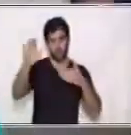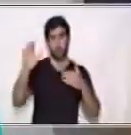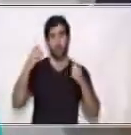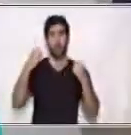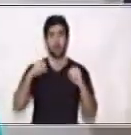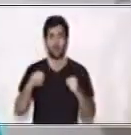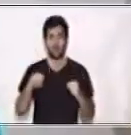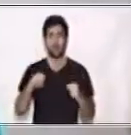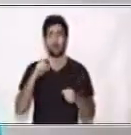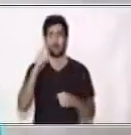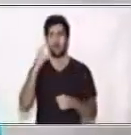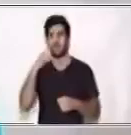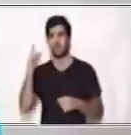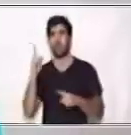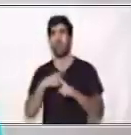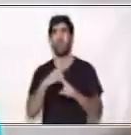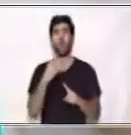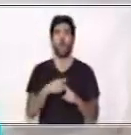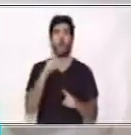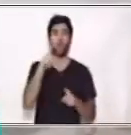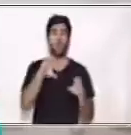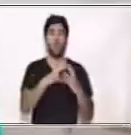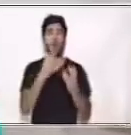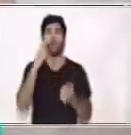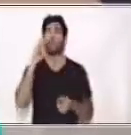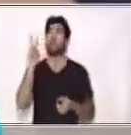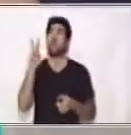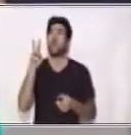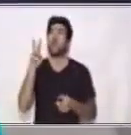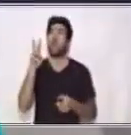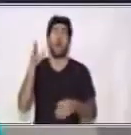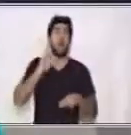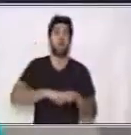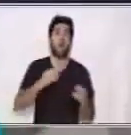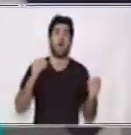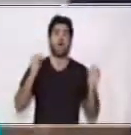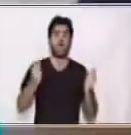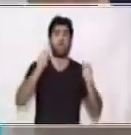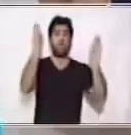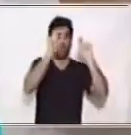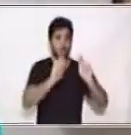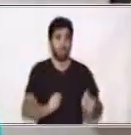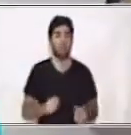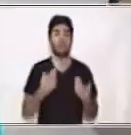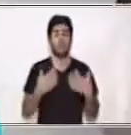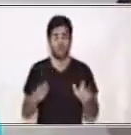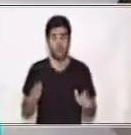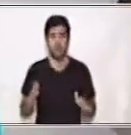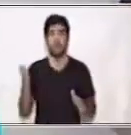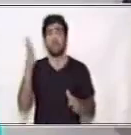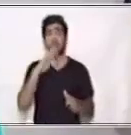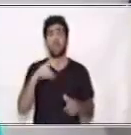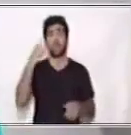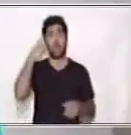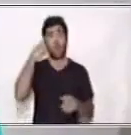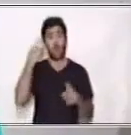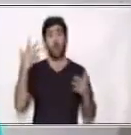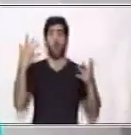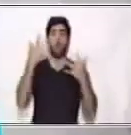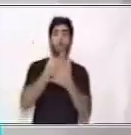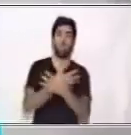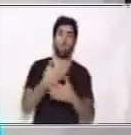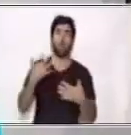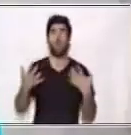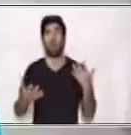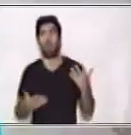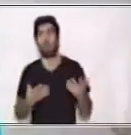Que regularmente uno cuando está en clase presencial, solo lo coloca y es donde a veces el estudiante se queda con